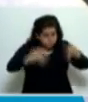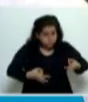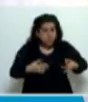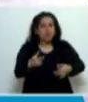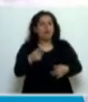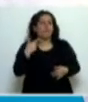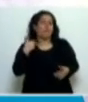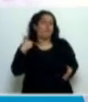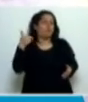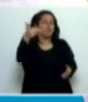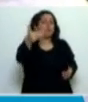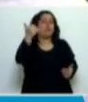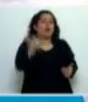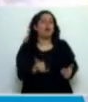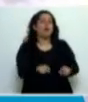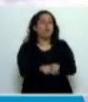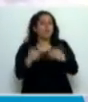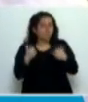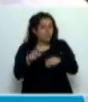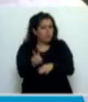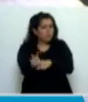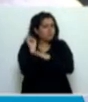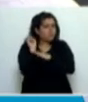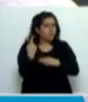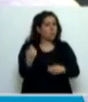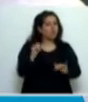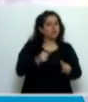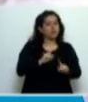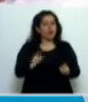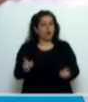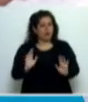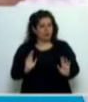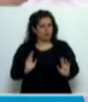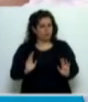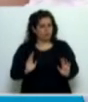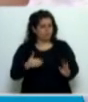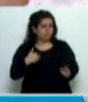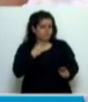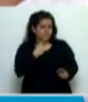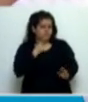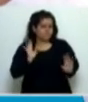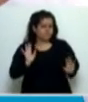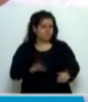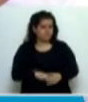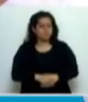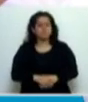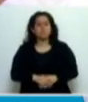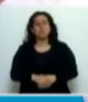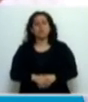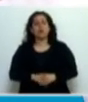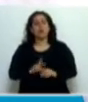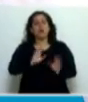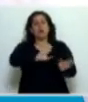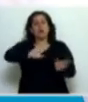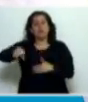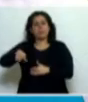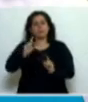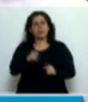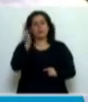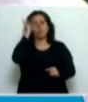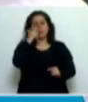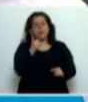futuro cercano la posibilidad de seguir cobrando o no en la jubilación? Me gustaría también analizar cómo